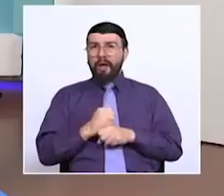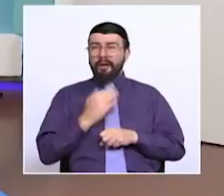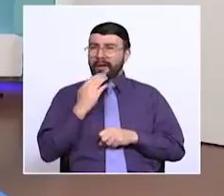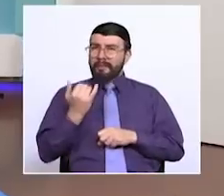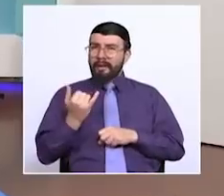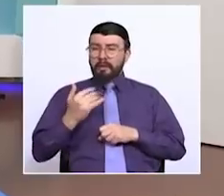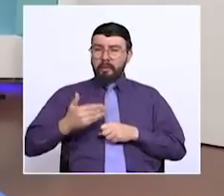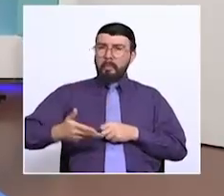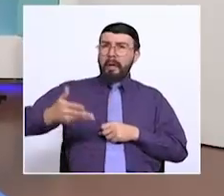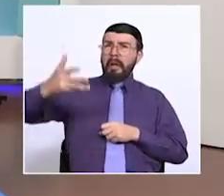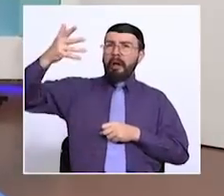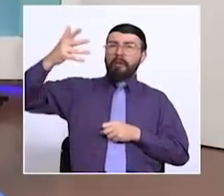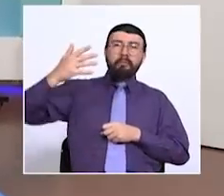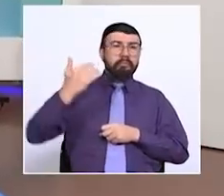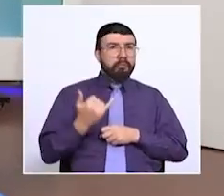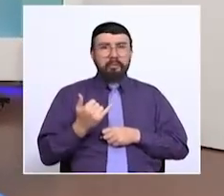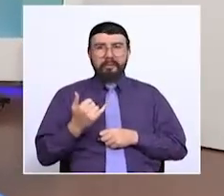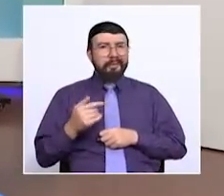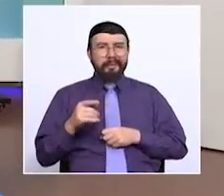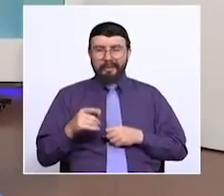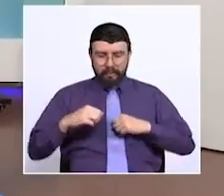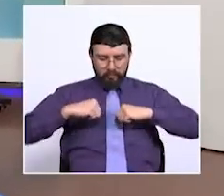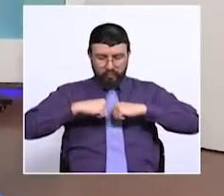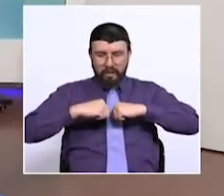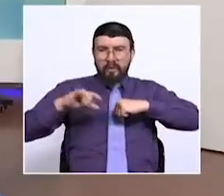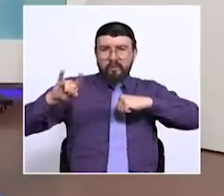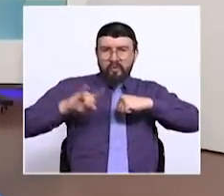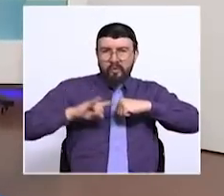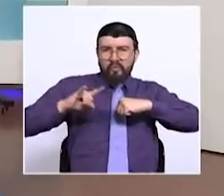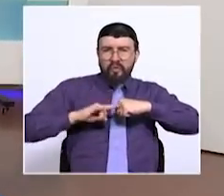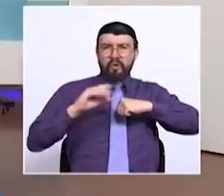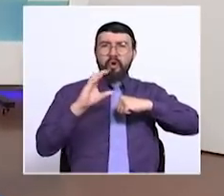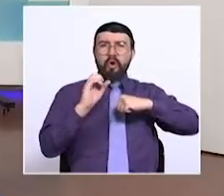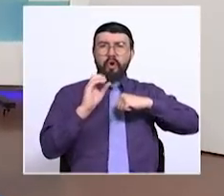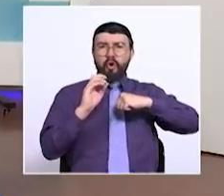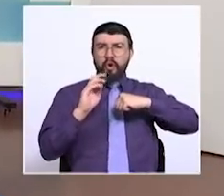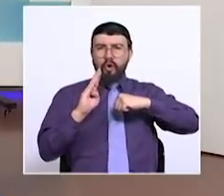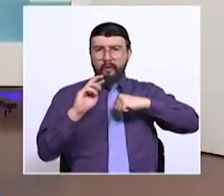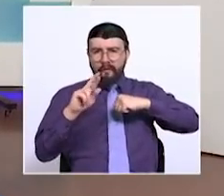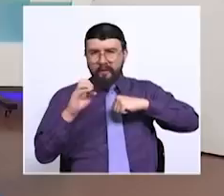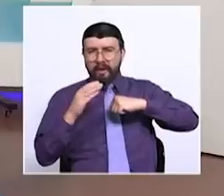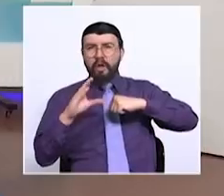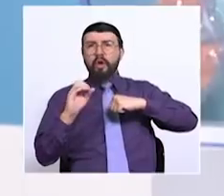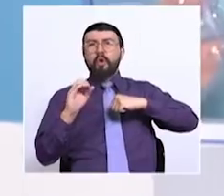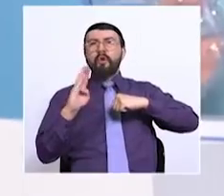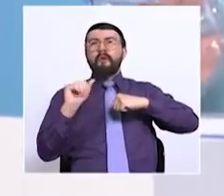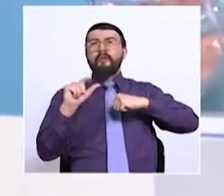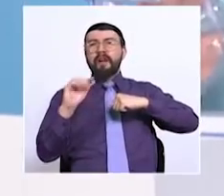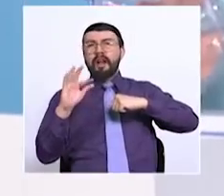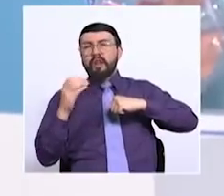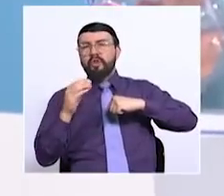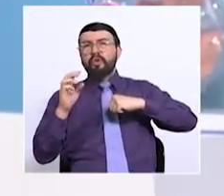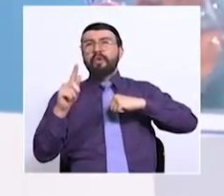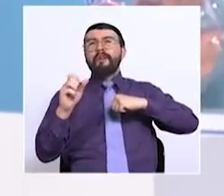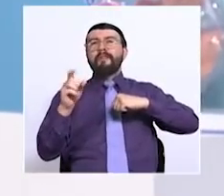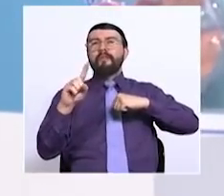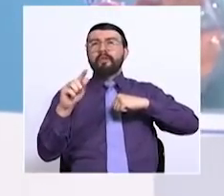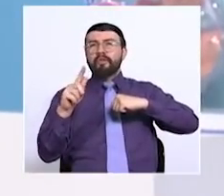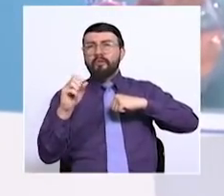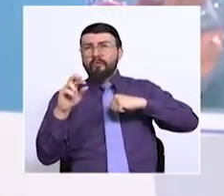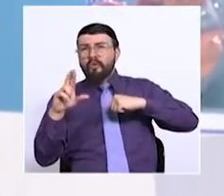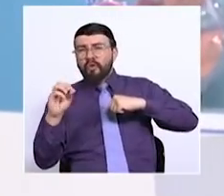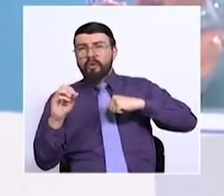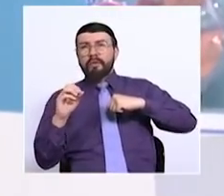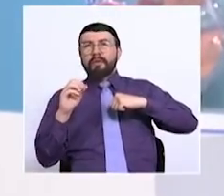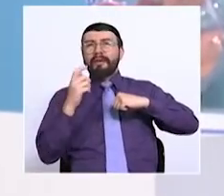minerales, los nutrientes específicos como el cobre, el cobalto, el magnesio, el manganeso, el fósforo, el mismo